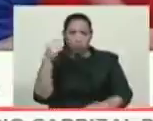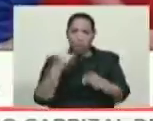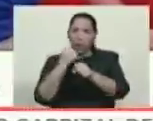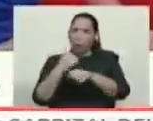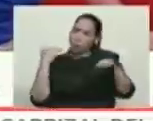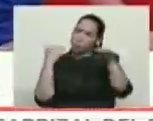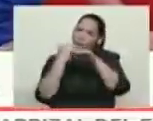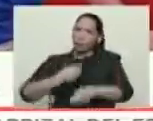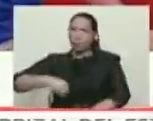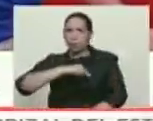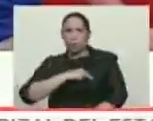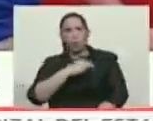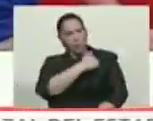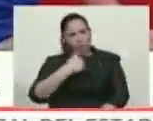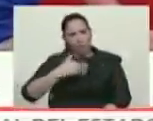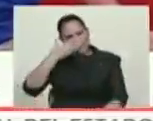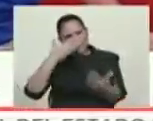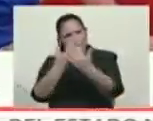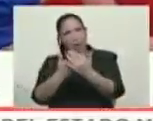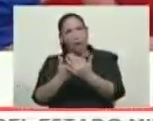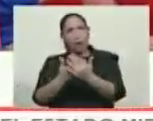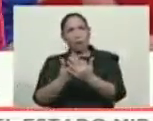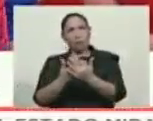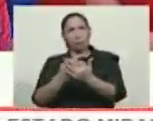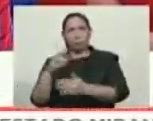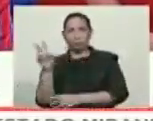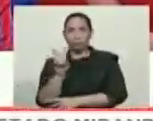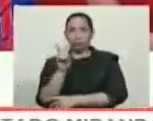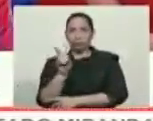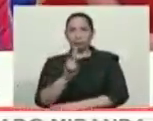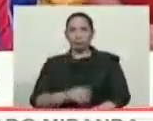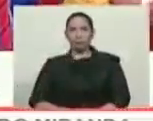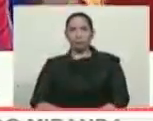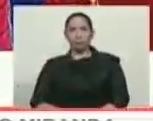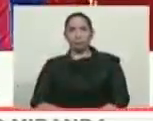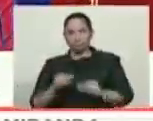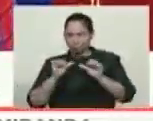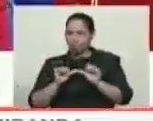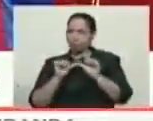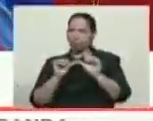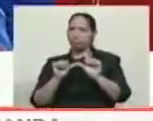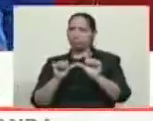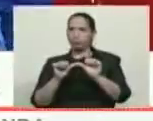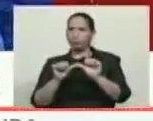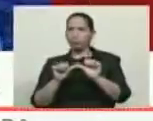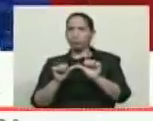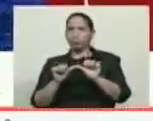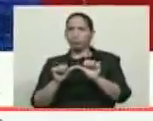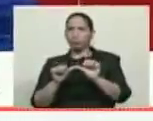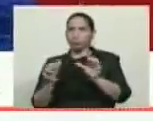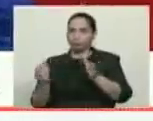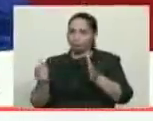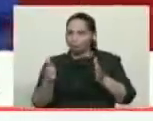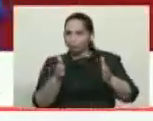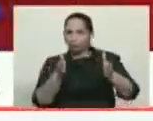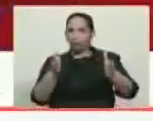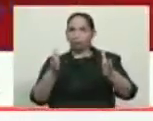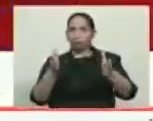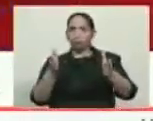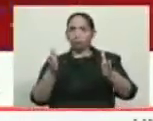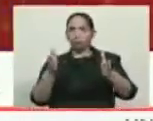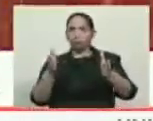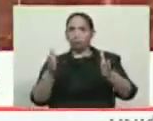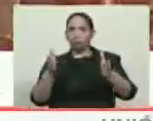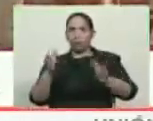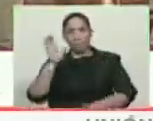nosotros, queremos que sigas al frente de las riendas de Venezuela, queremos que sigas conduciendo los destinos de